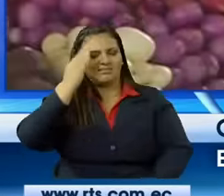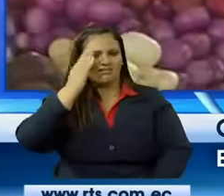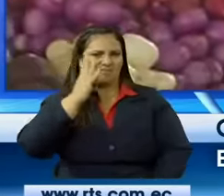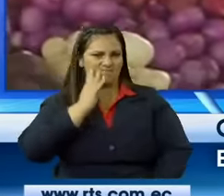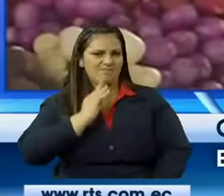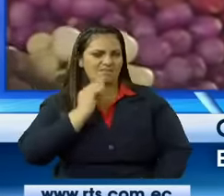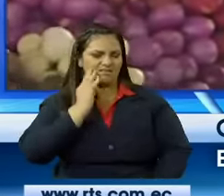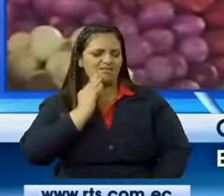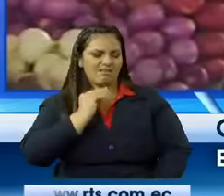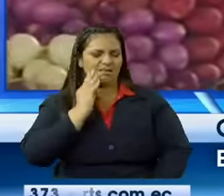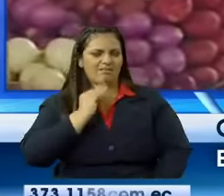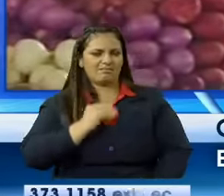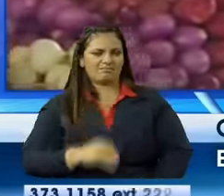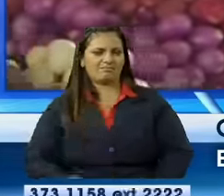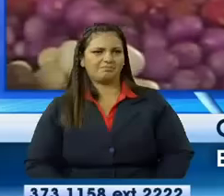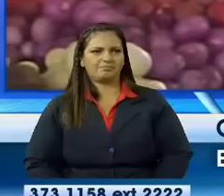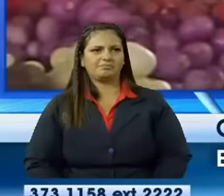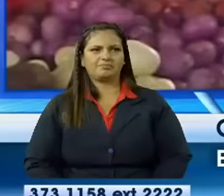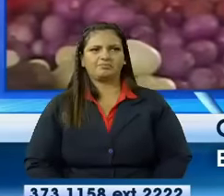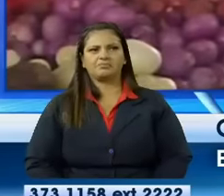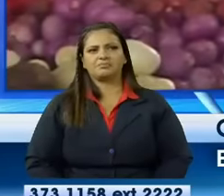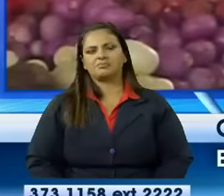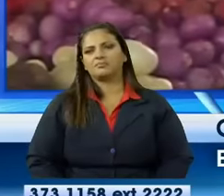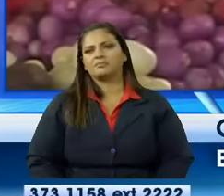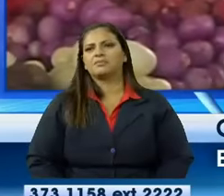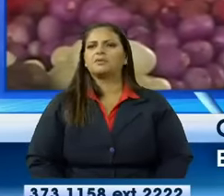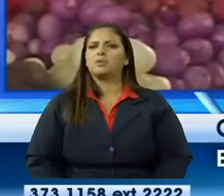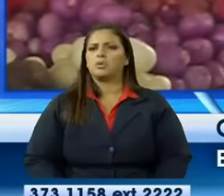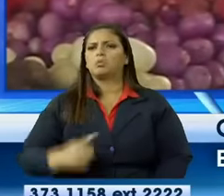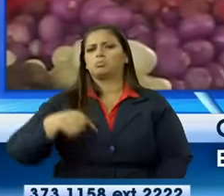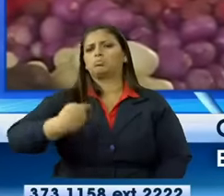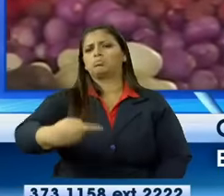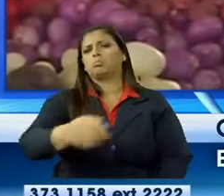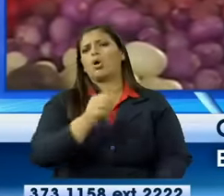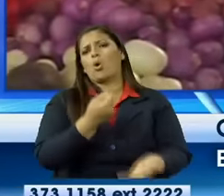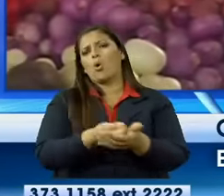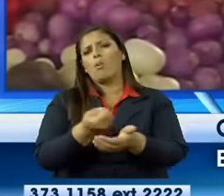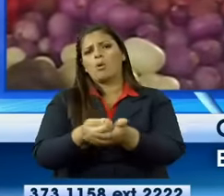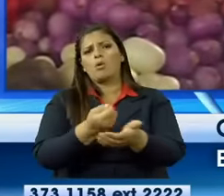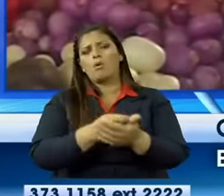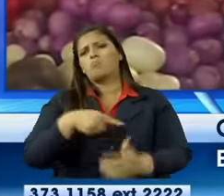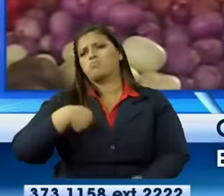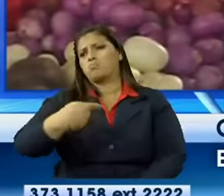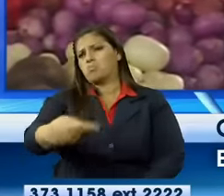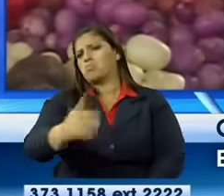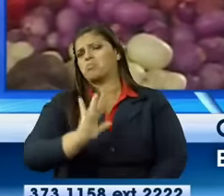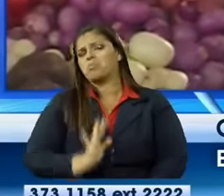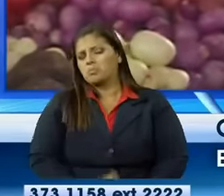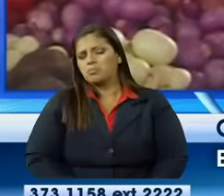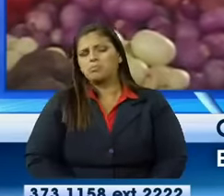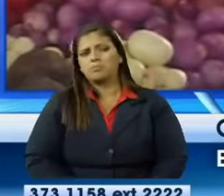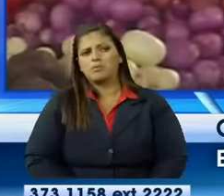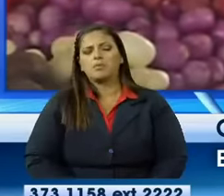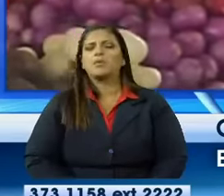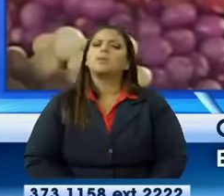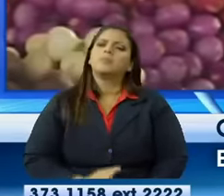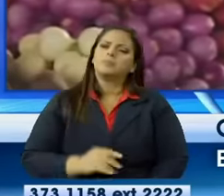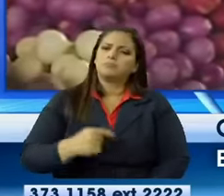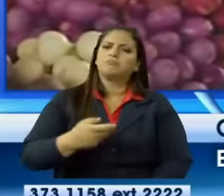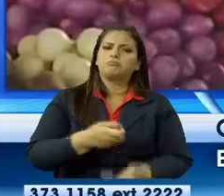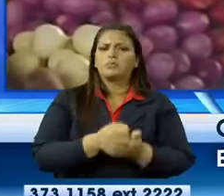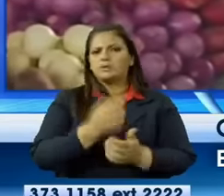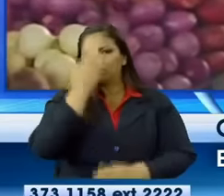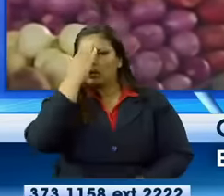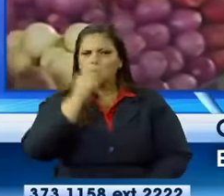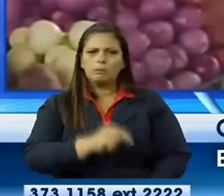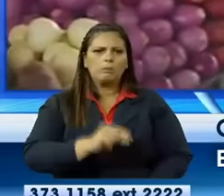van subiendo. Pero, por ejemplo, si yo compro de vez en cuando, no te das cuenta. Me va a parecer que todo está barato, no me doy cuenta. Claro. Pero yo sí me estoy dando cuenta de todo lo que